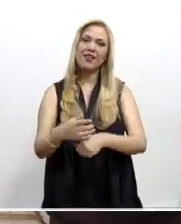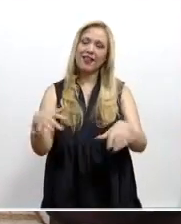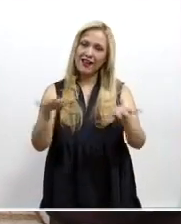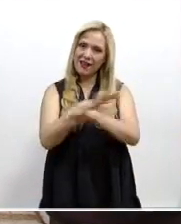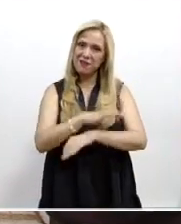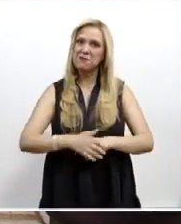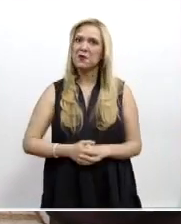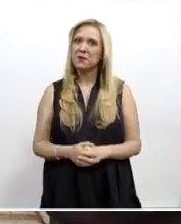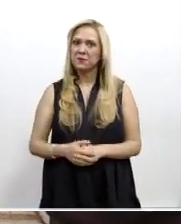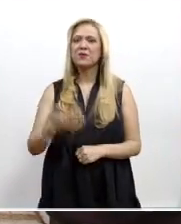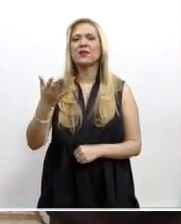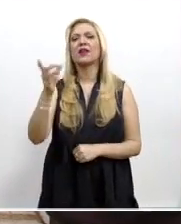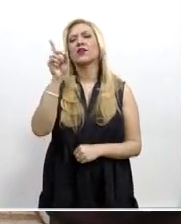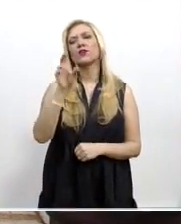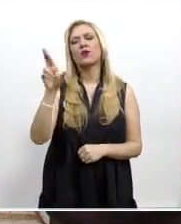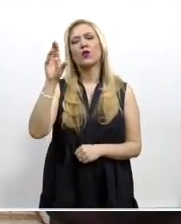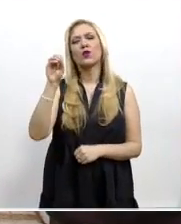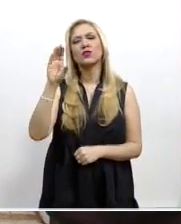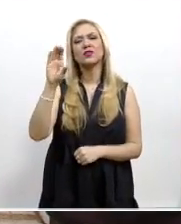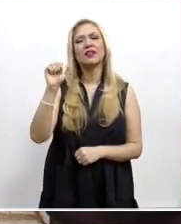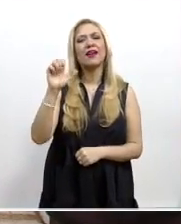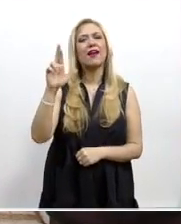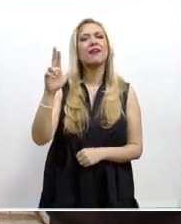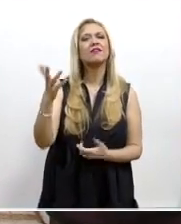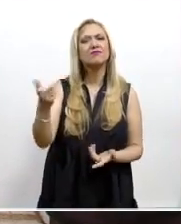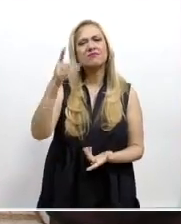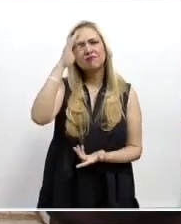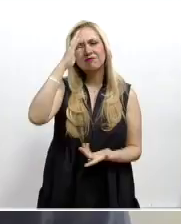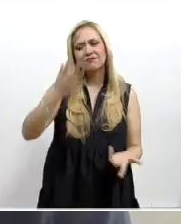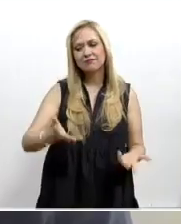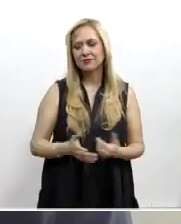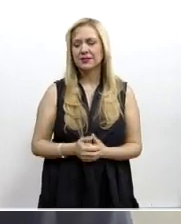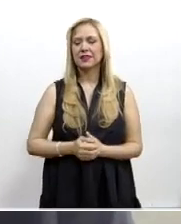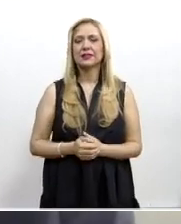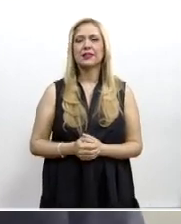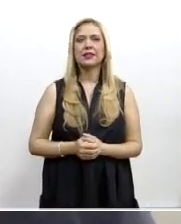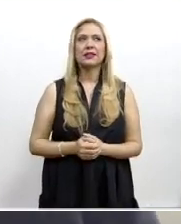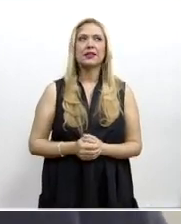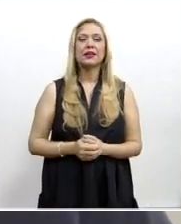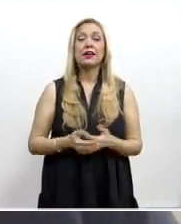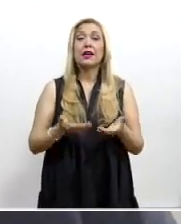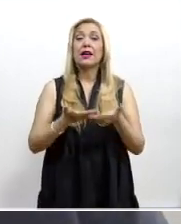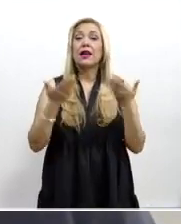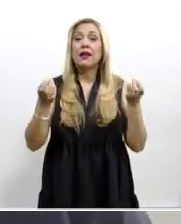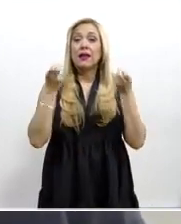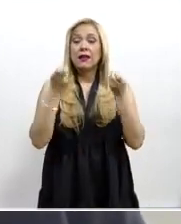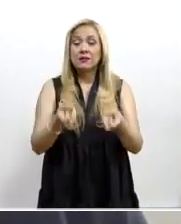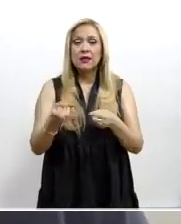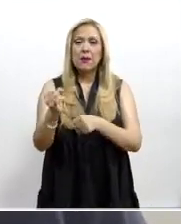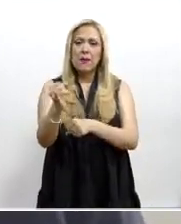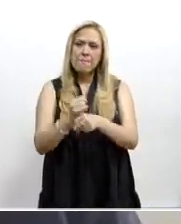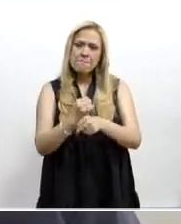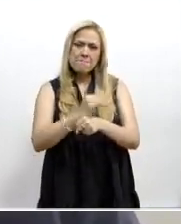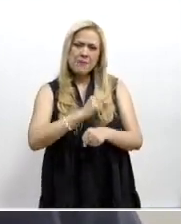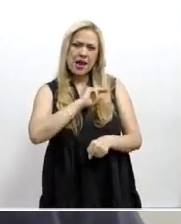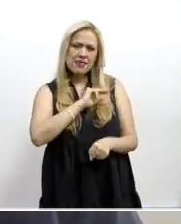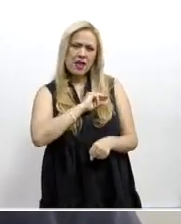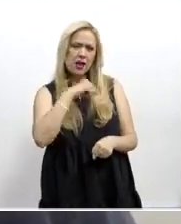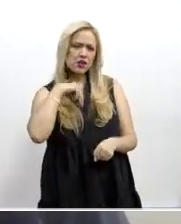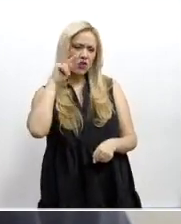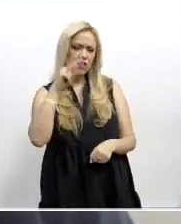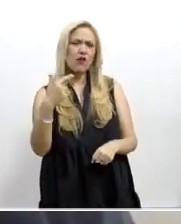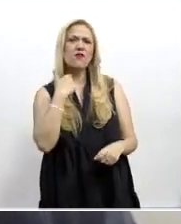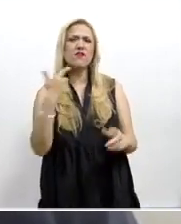cambio. Doctor Óscar Montiel, tus conclusiones, por favor. Pues a partir de los peritajes que he hecho con